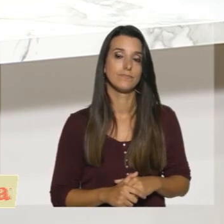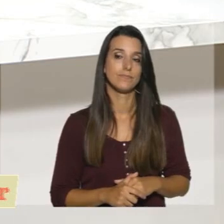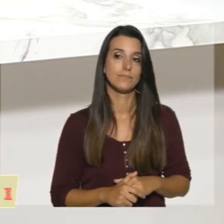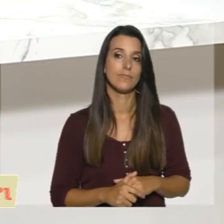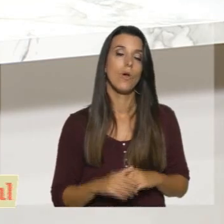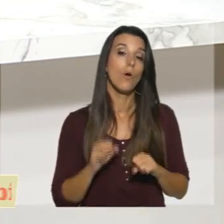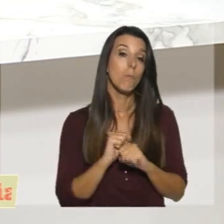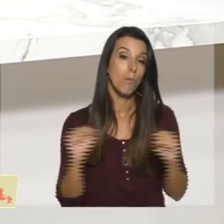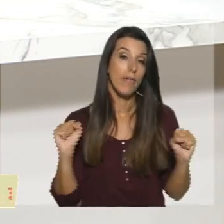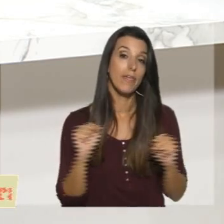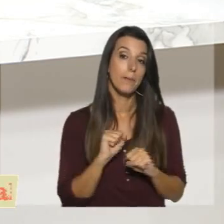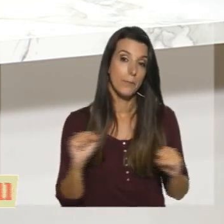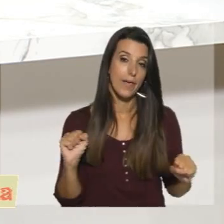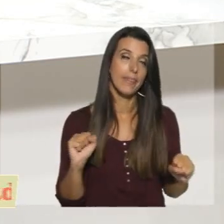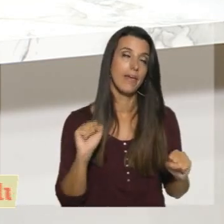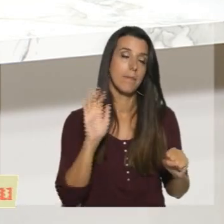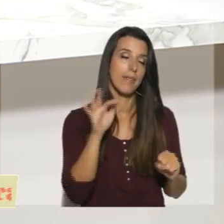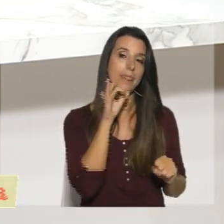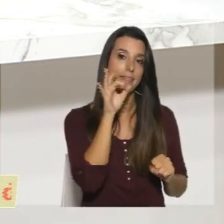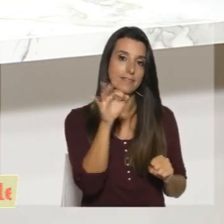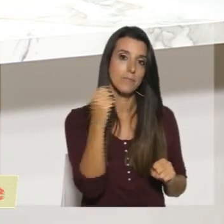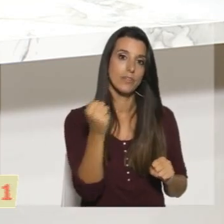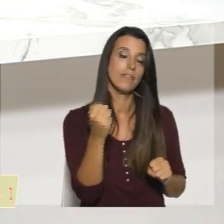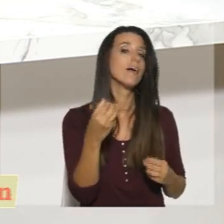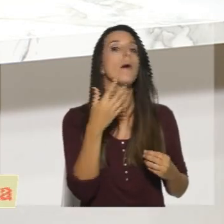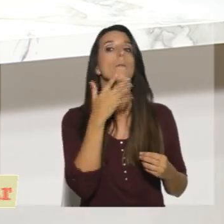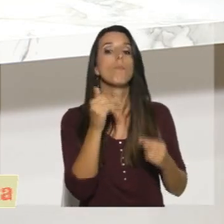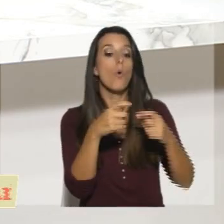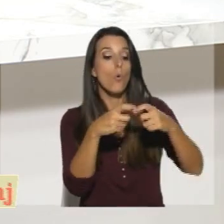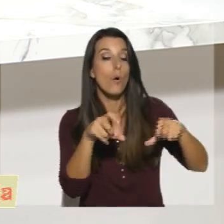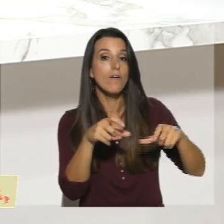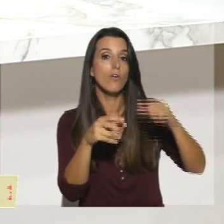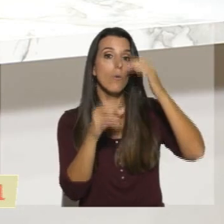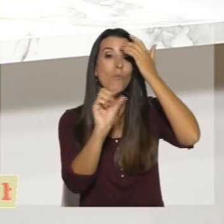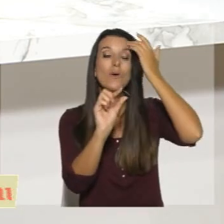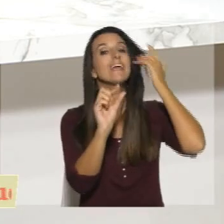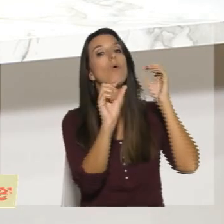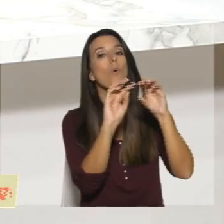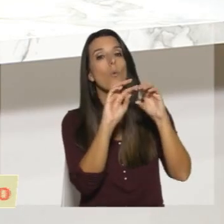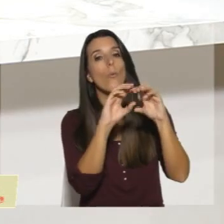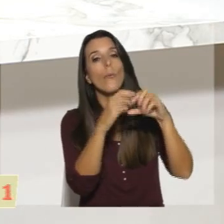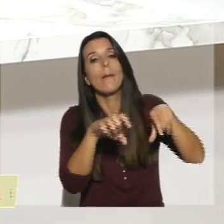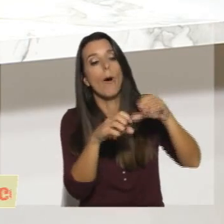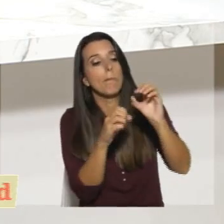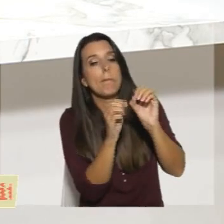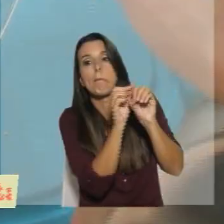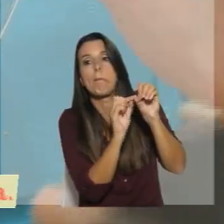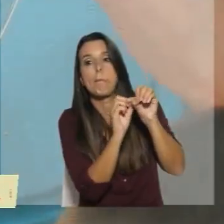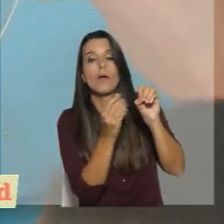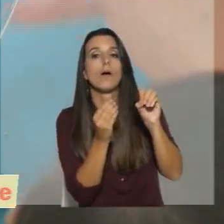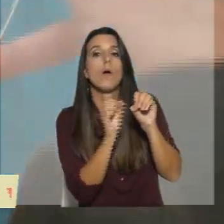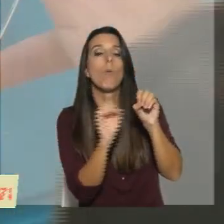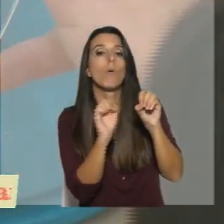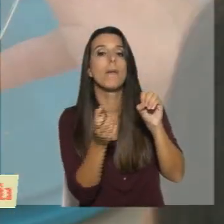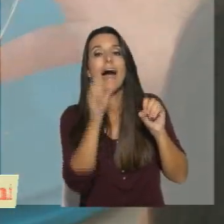Te puede pasar, mirá, y te voy a dar un pique, que si el huevito que vos tenés es muy pequeño, que fue lo que me pasó a mí, le podés agregar un poquito de